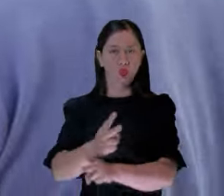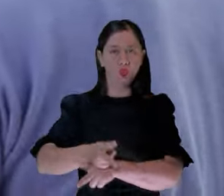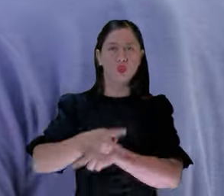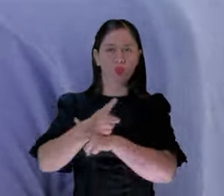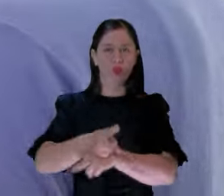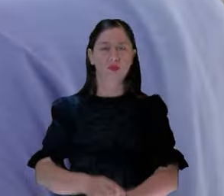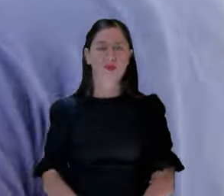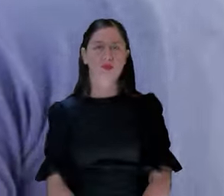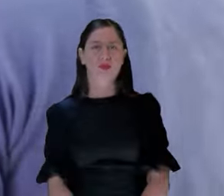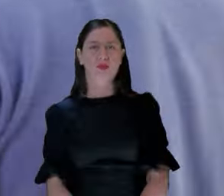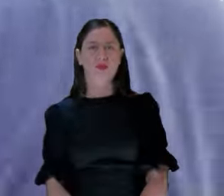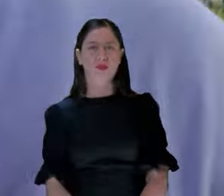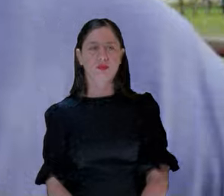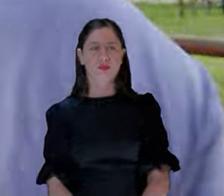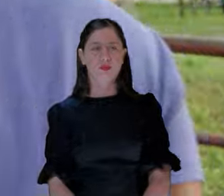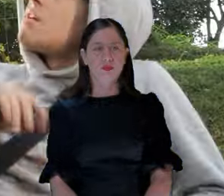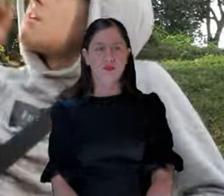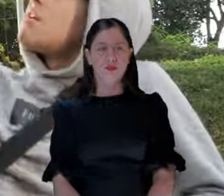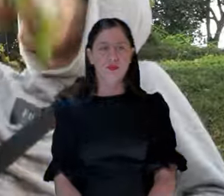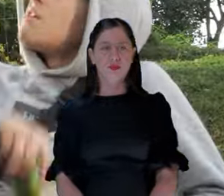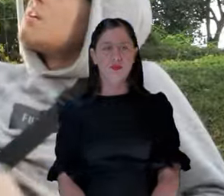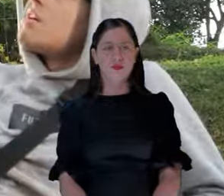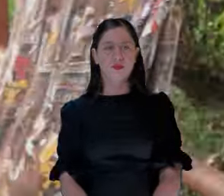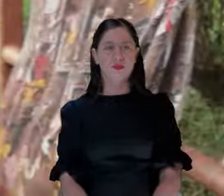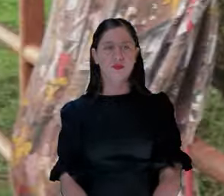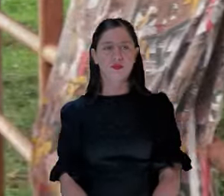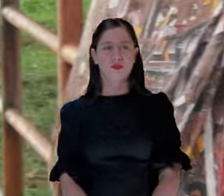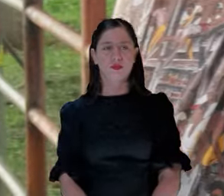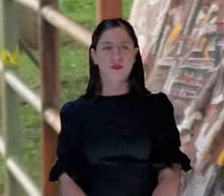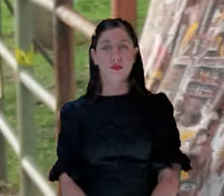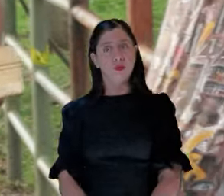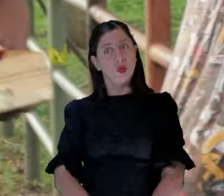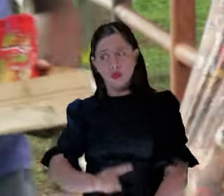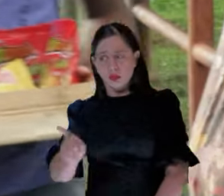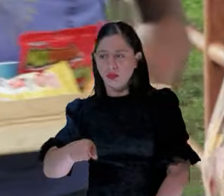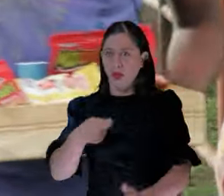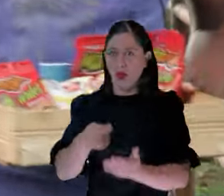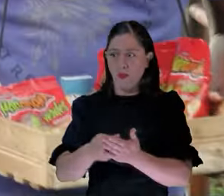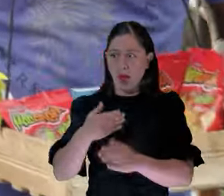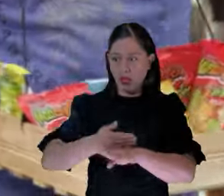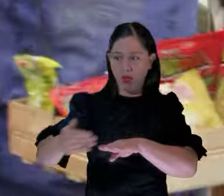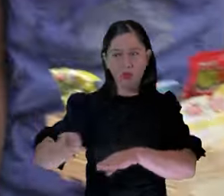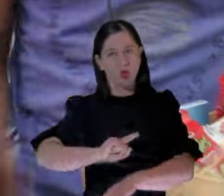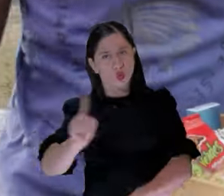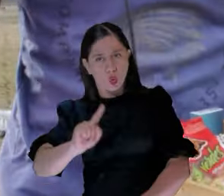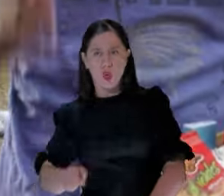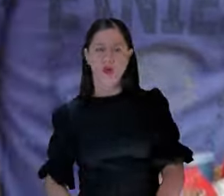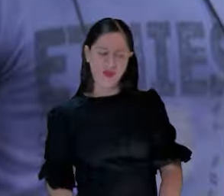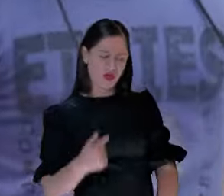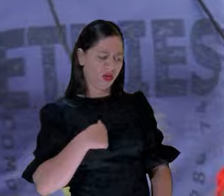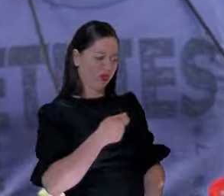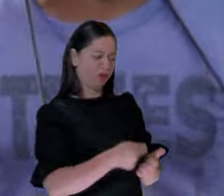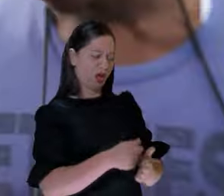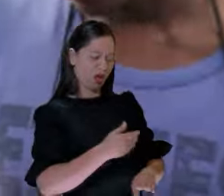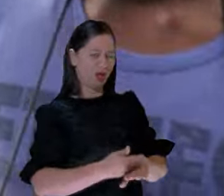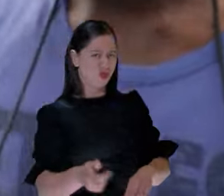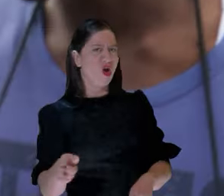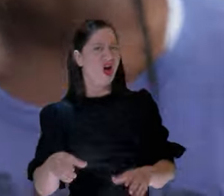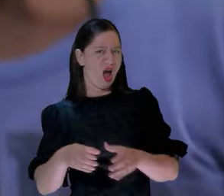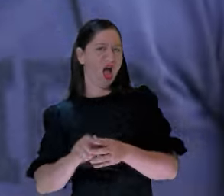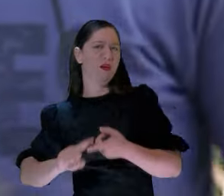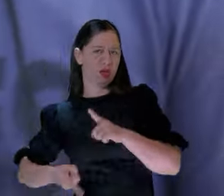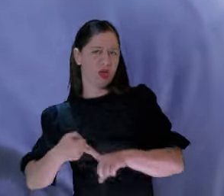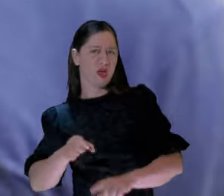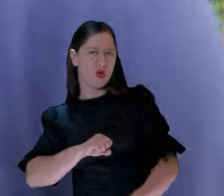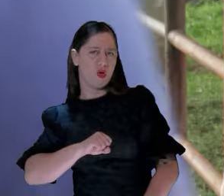bien. Bueno, se cuida. Hablamos. No, tú. Cabruto. ¿Cómo tú te vas a poner a fiar? Tú no puedes estar fiando. Oye, eso no pasa. Yo